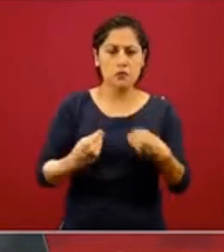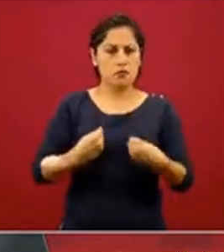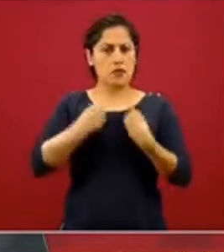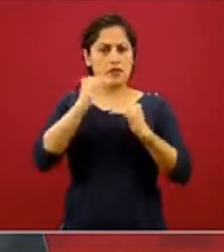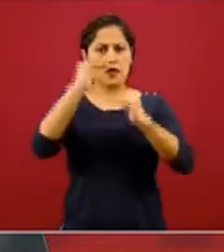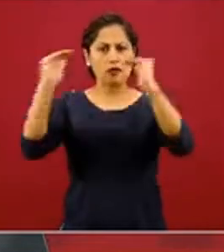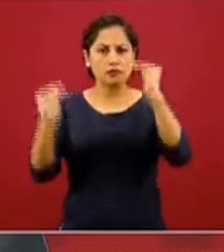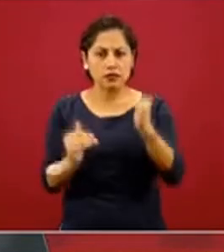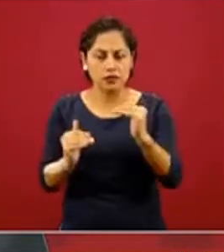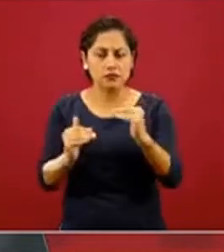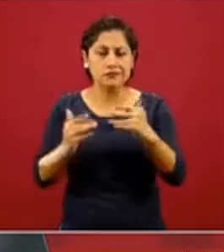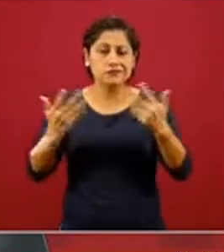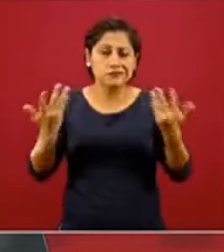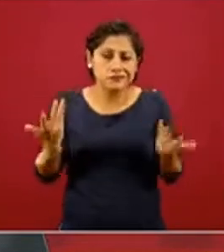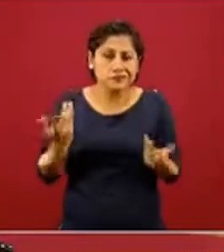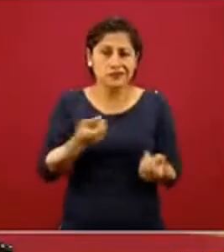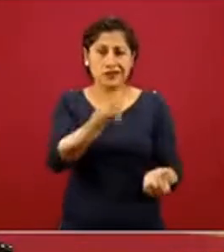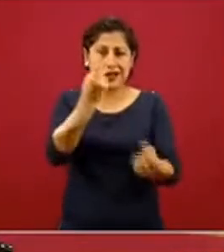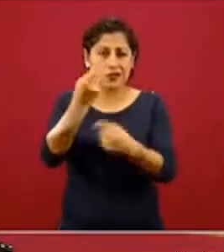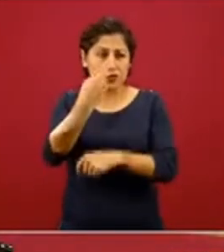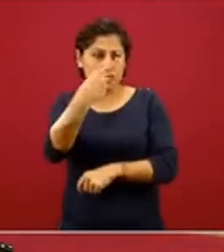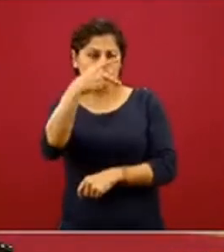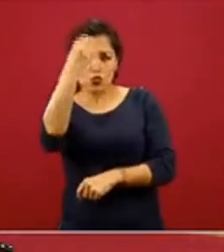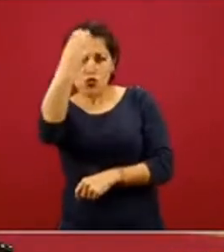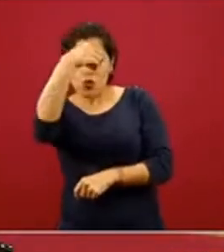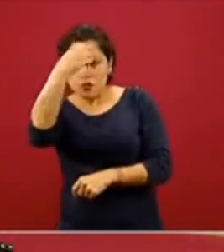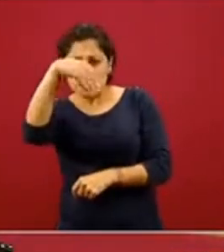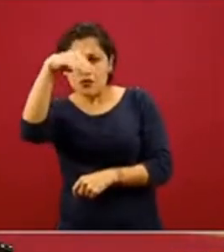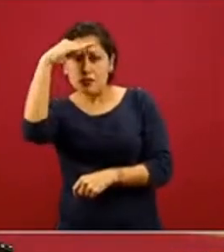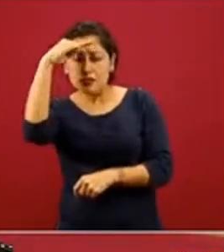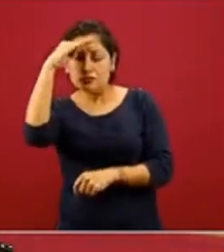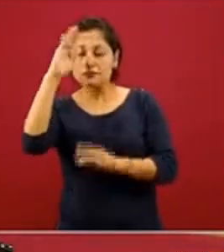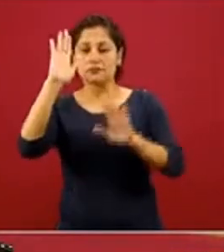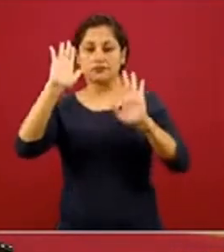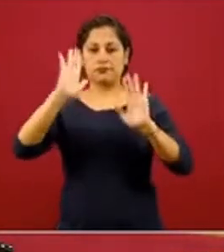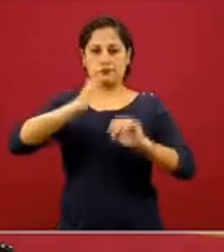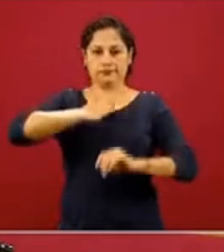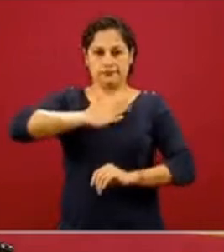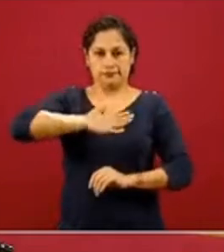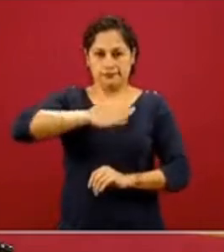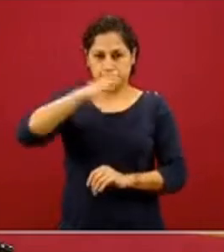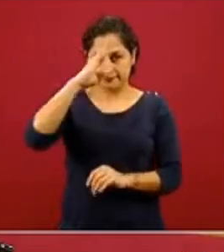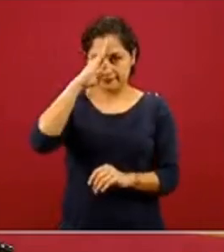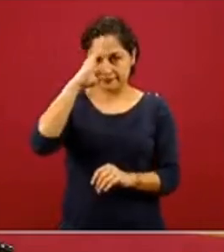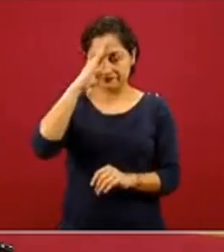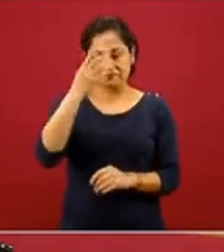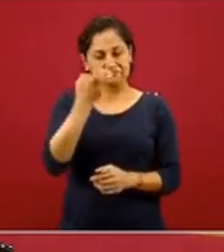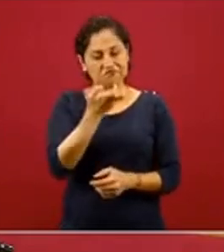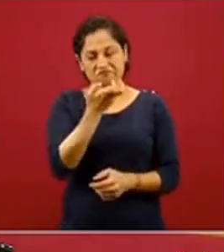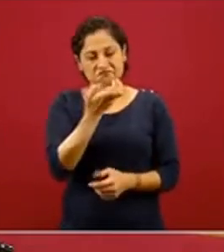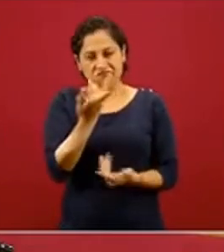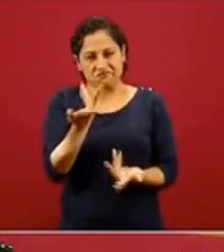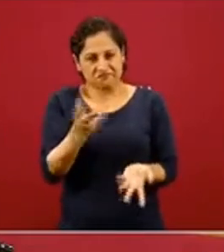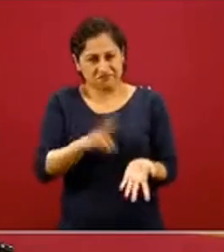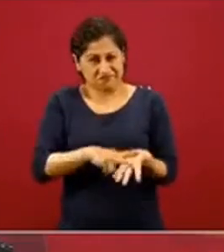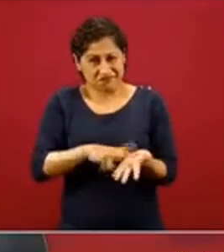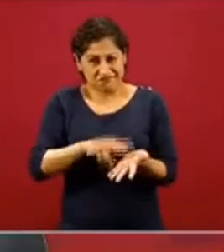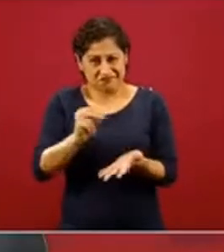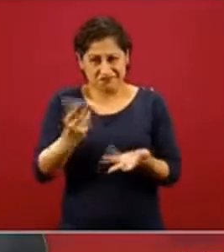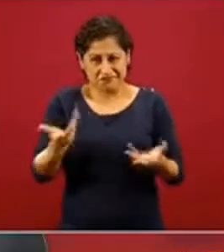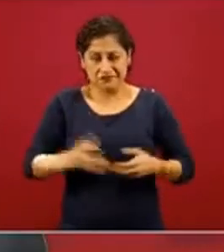Quererlo simplificar de esa manera me parece que es improductivo. Creo que hemos